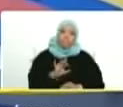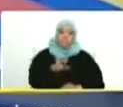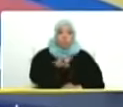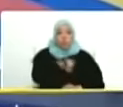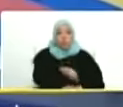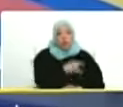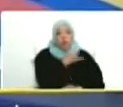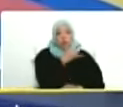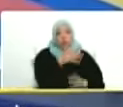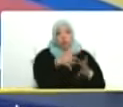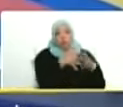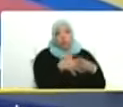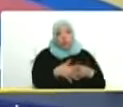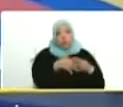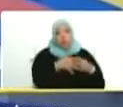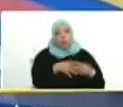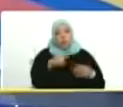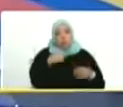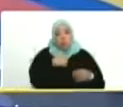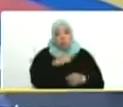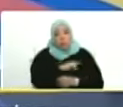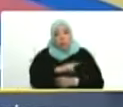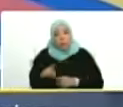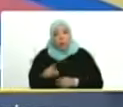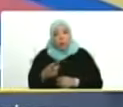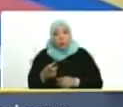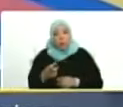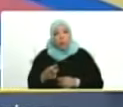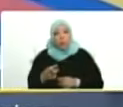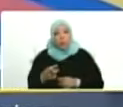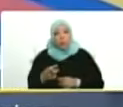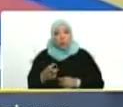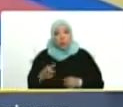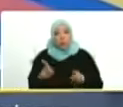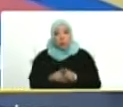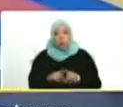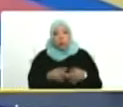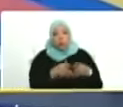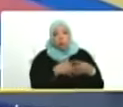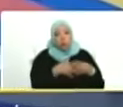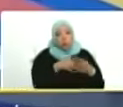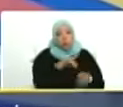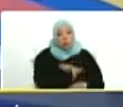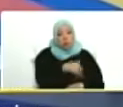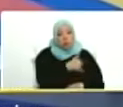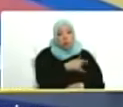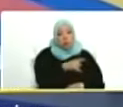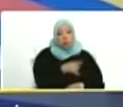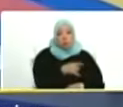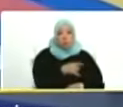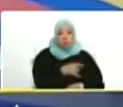Porque dicen, no, que Maduro es un dictador. No, ¿cómo voy a ser dictador si yo no vengo de Harvard?